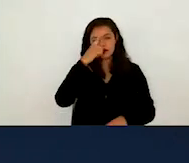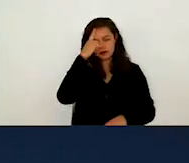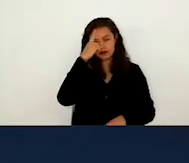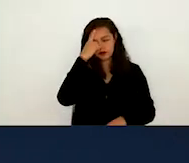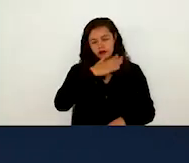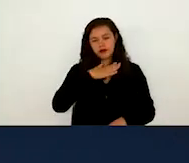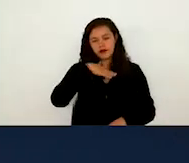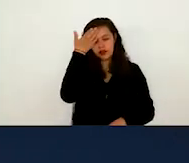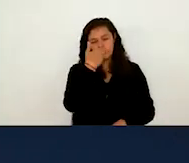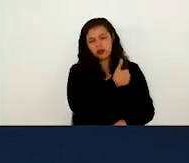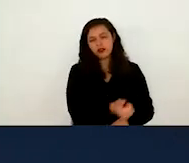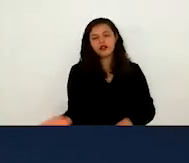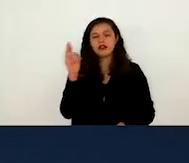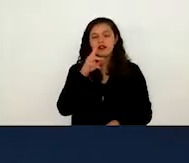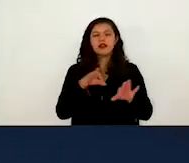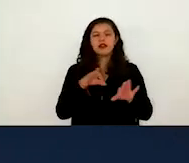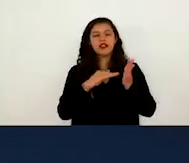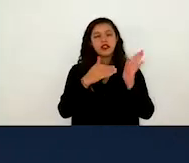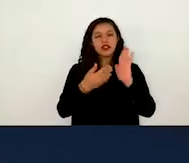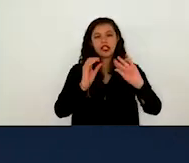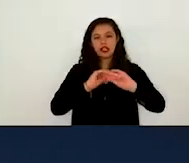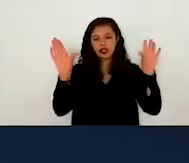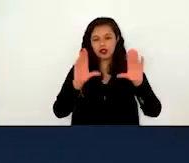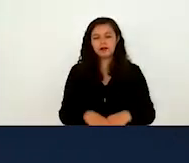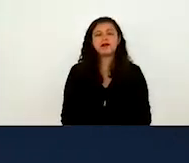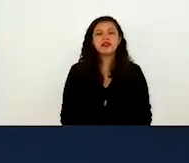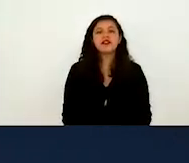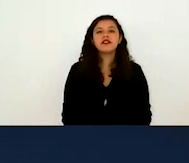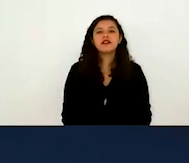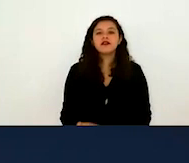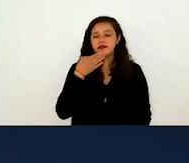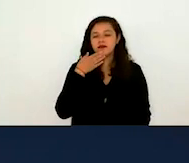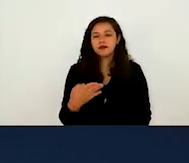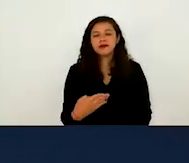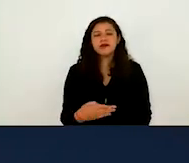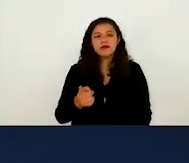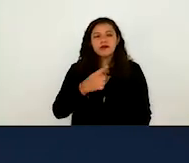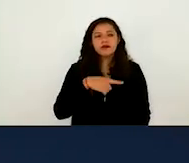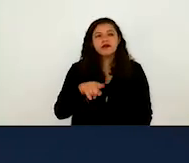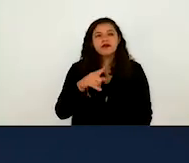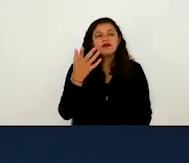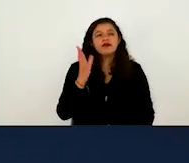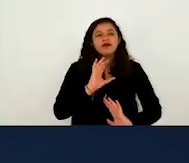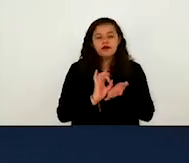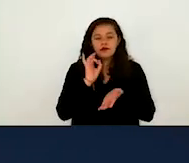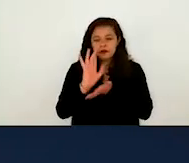para trabajar mejor y estrategias claras muy bien cada una de estas que ustedes me están nombrando